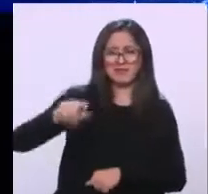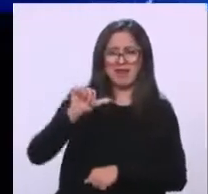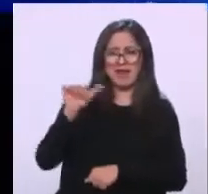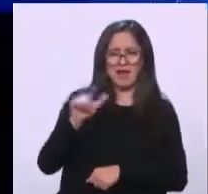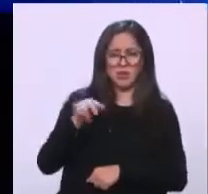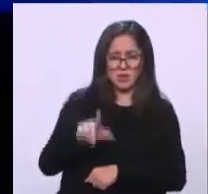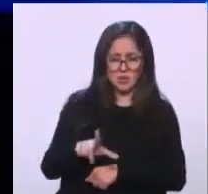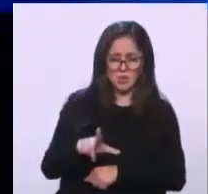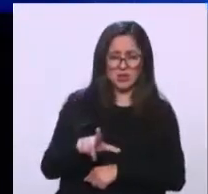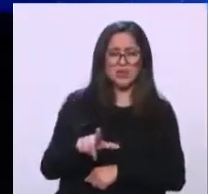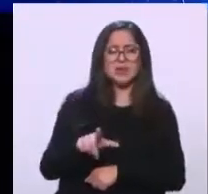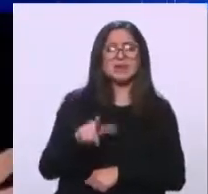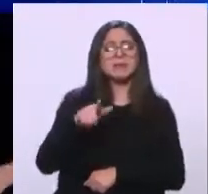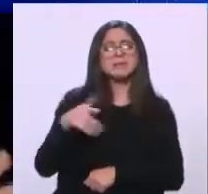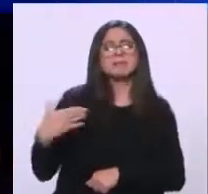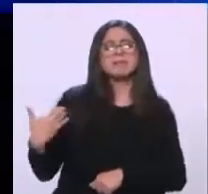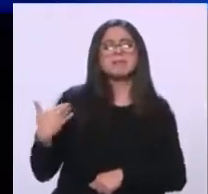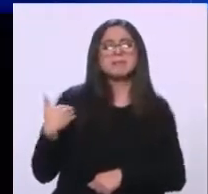rato, que es,